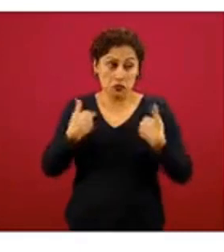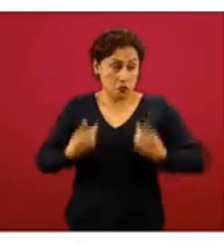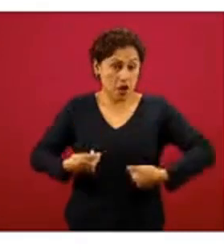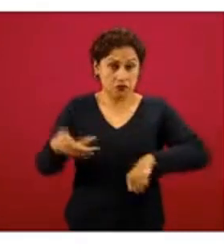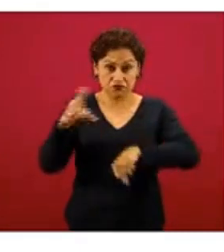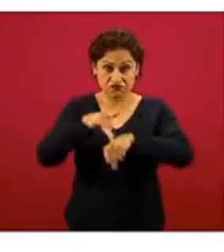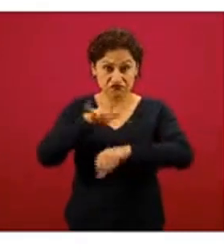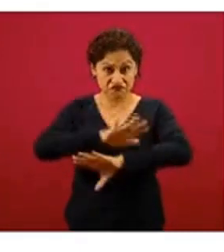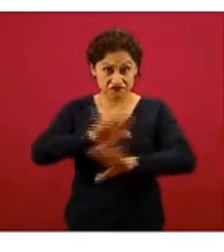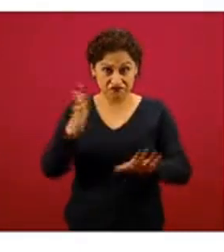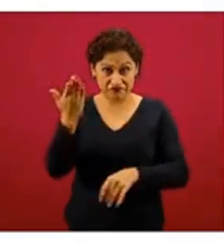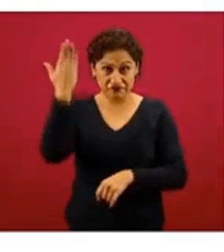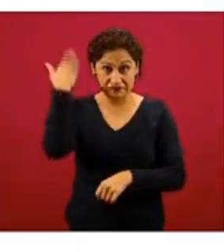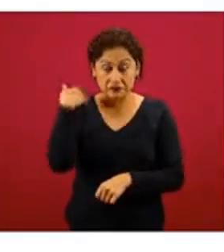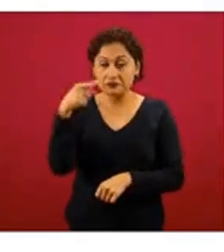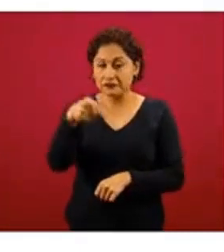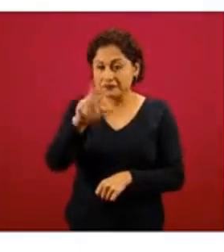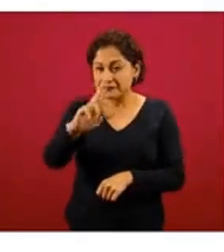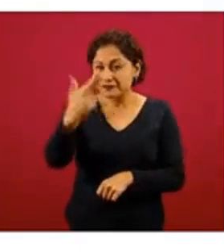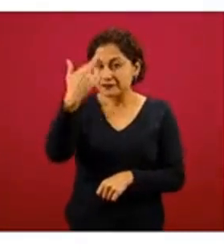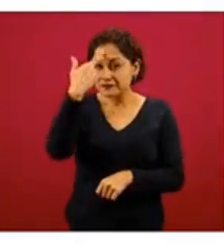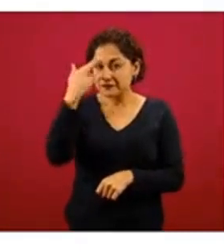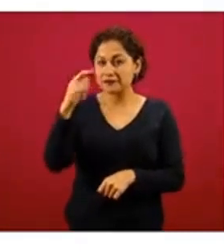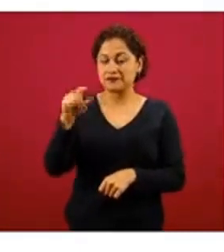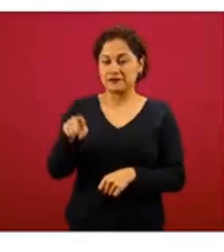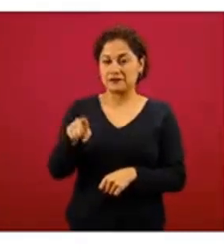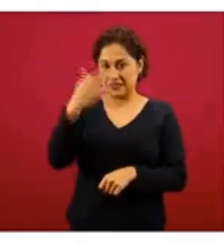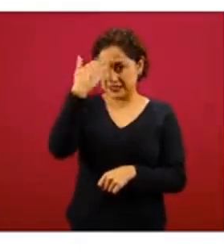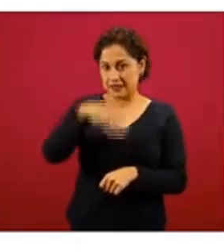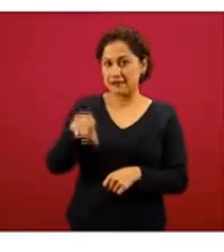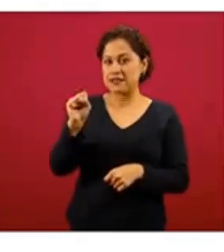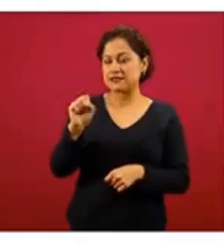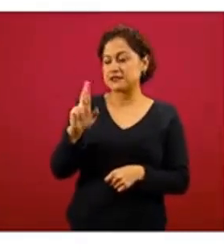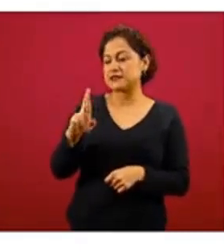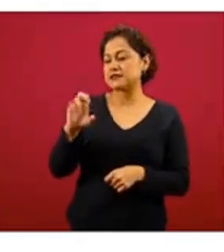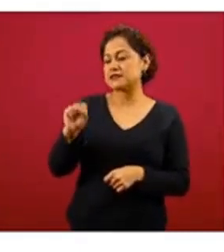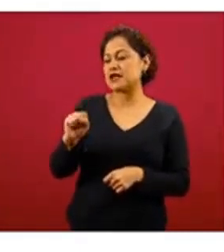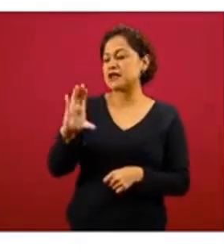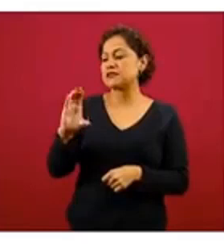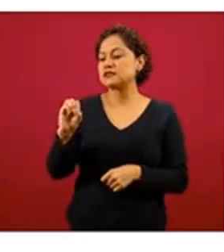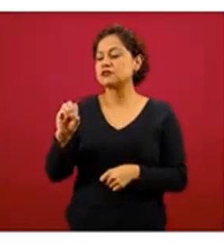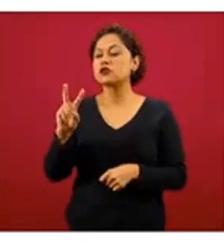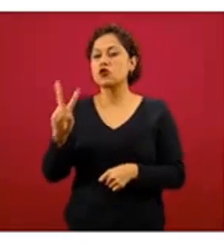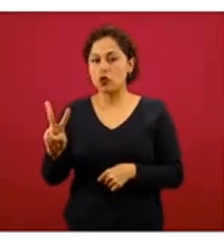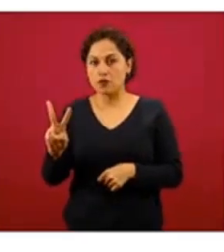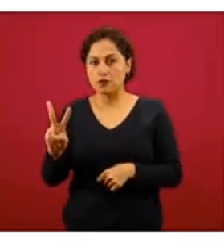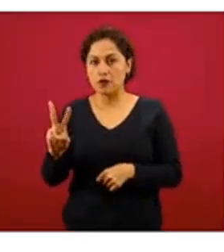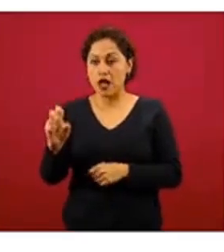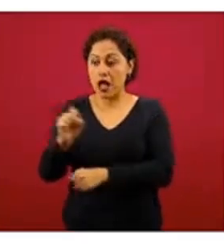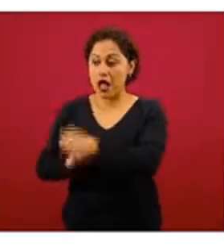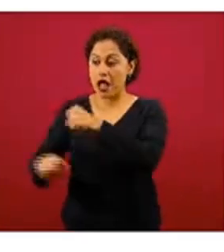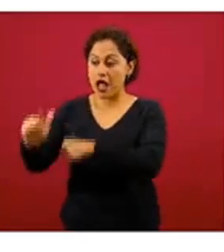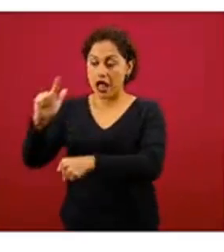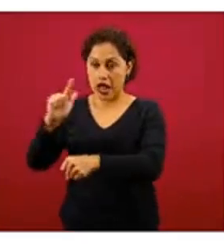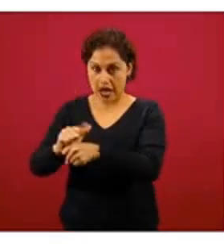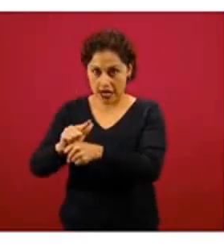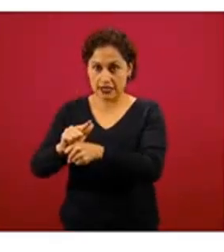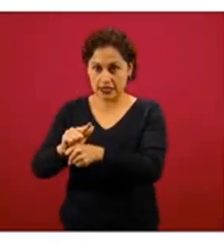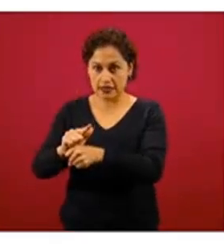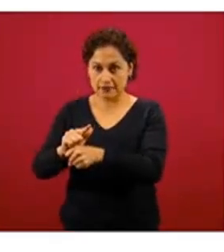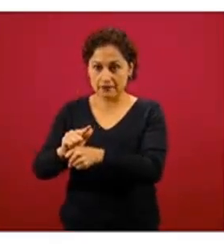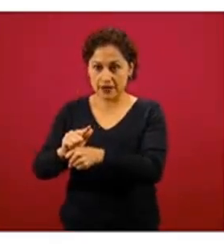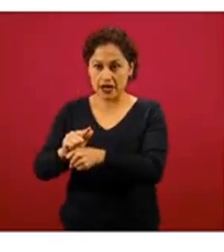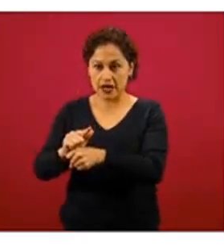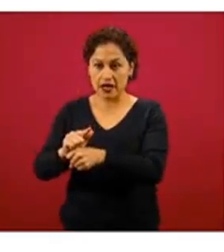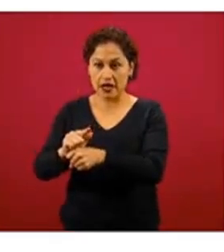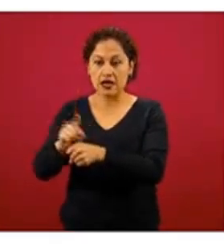saben, el primero es SARS-CoV, que nos dio a través de un animal el salto a